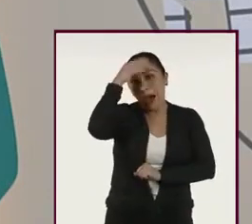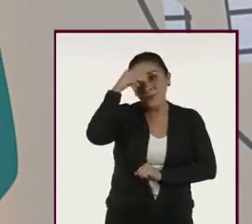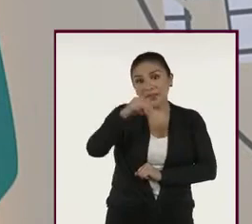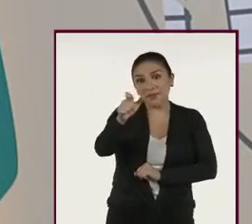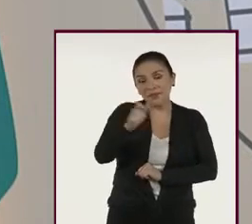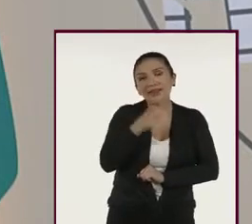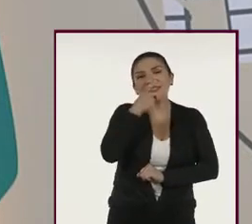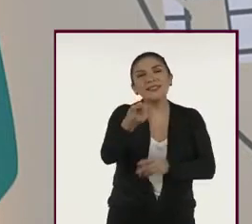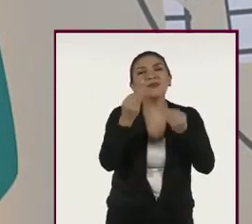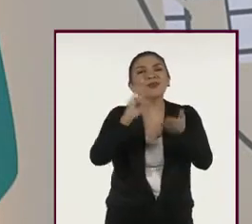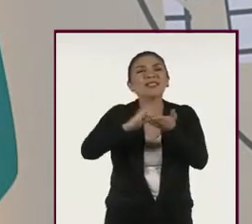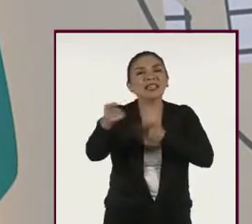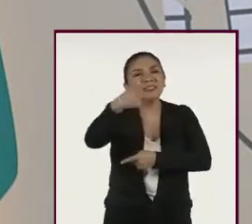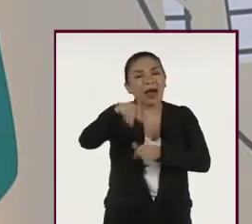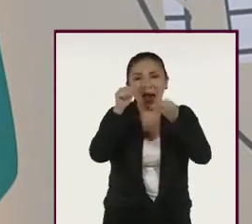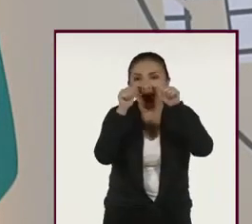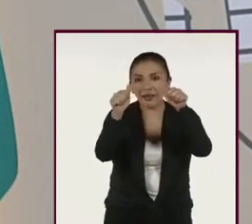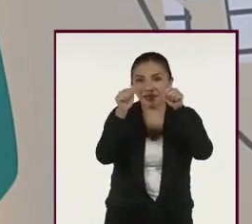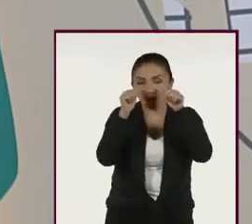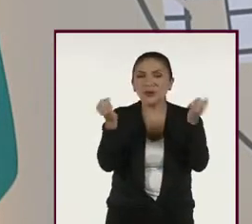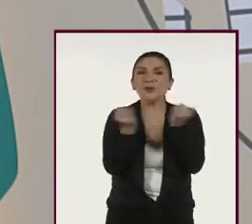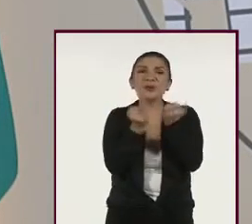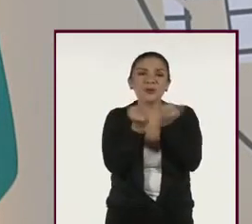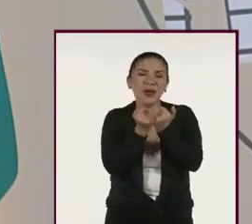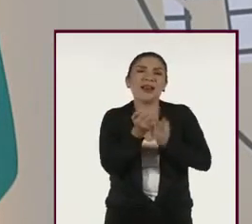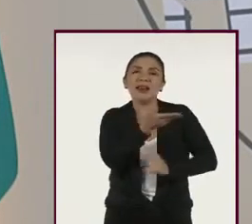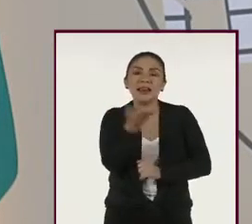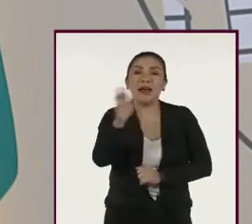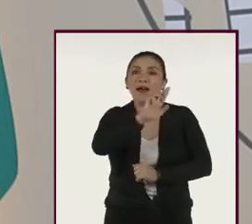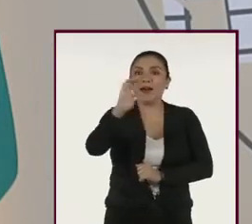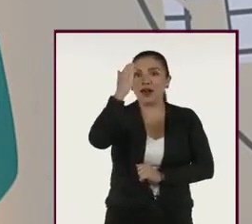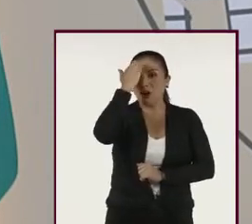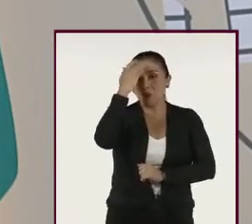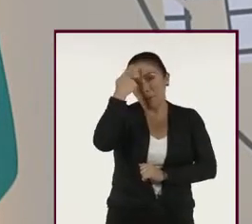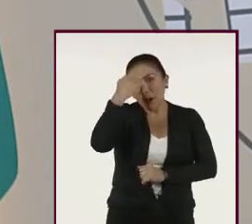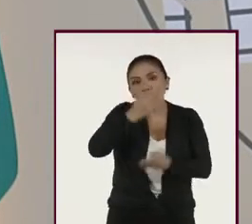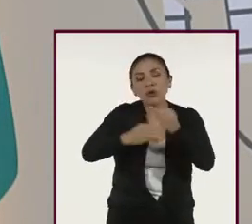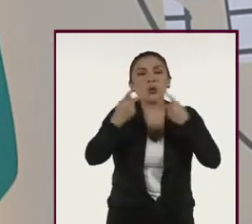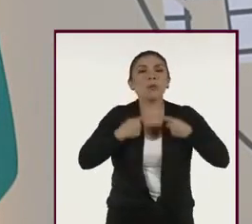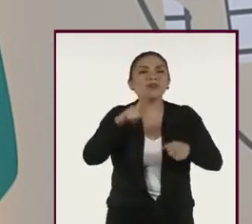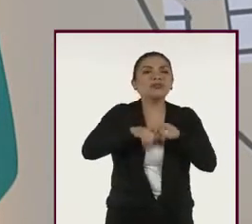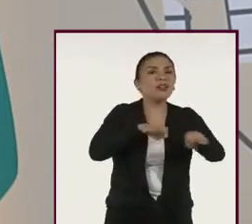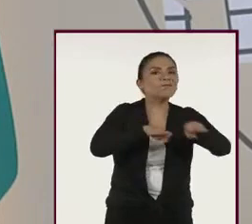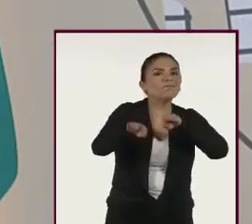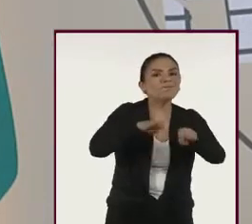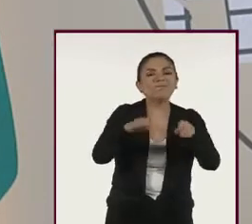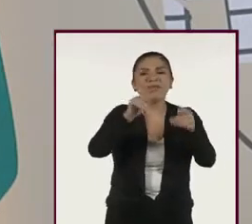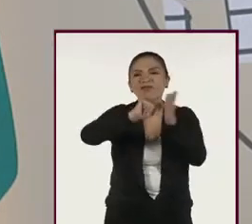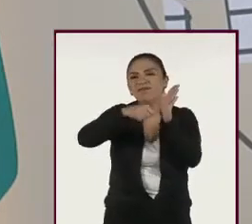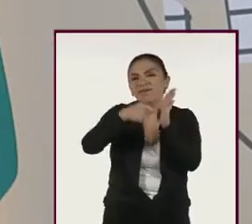Aprende MX agradecemos su asistencia y de igual forma un reconocimiento al personal técnico y